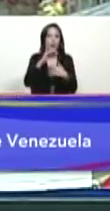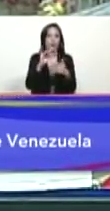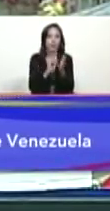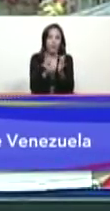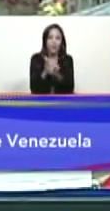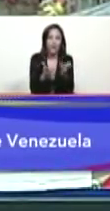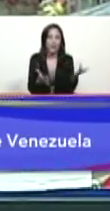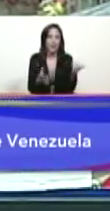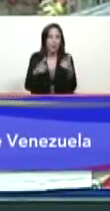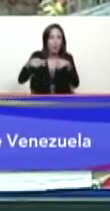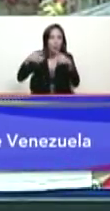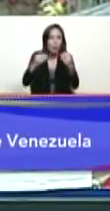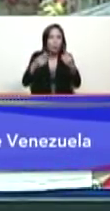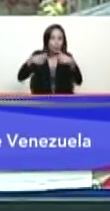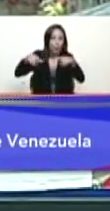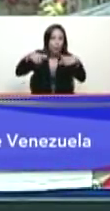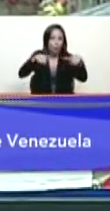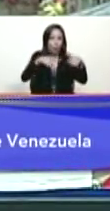fechas patria,